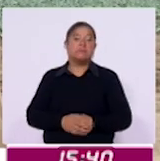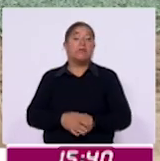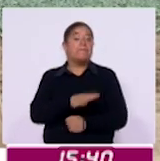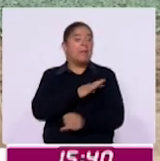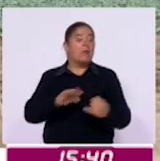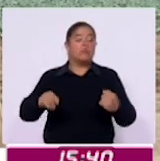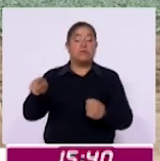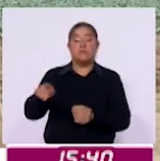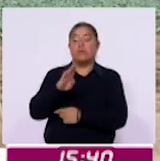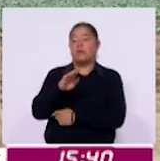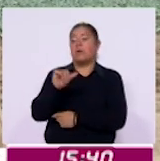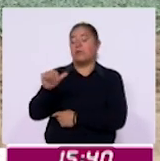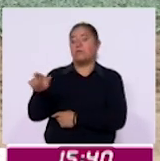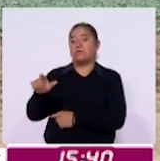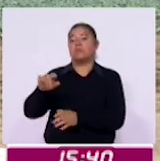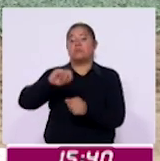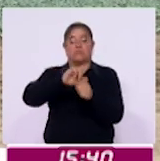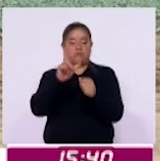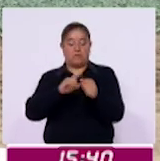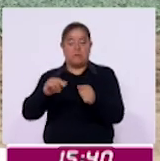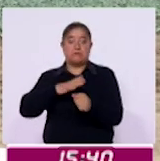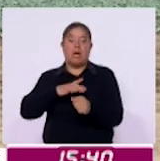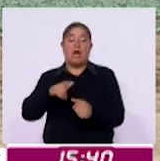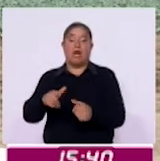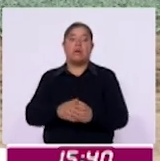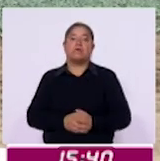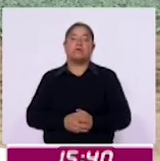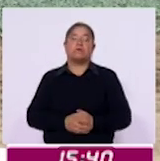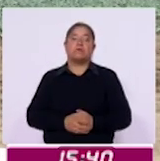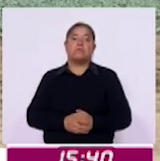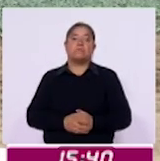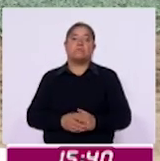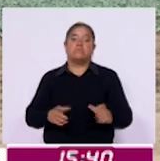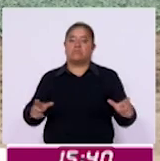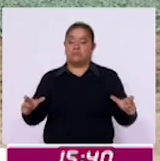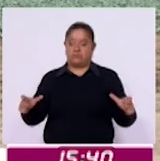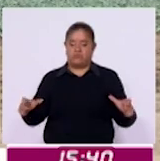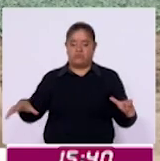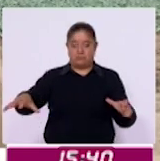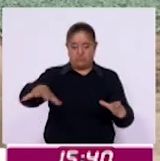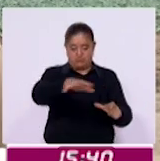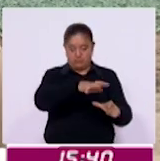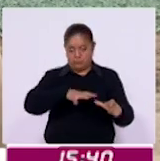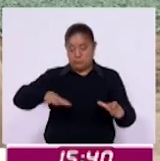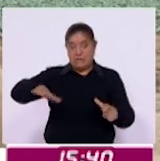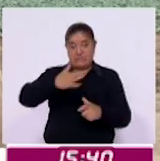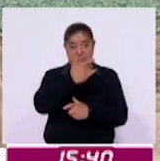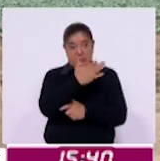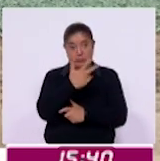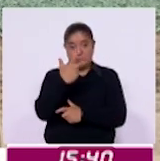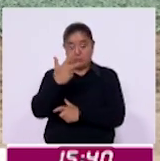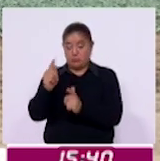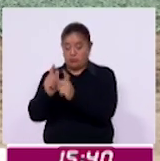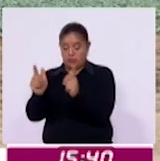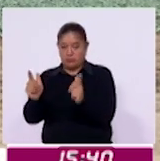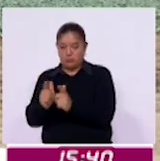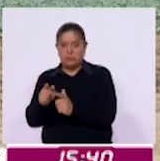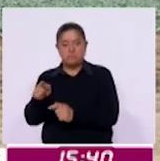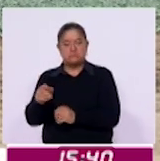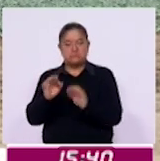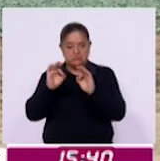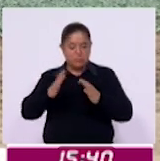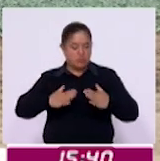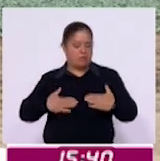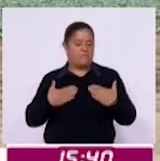otros bancos de alimentos en todo el país que conformamos la Red Nacional de Bancos, con 58 bancos, es el medio más confiable